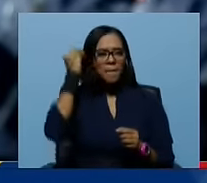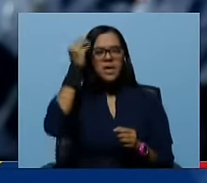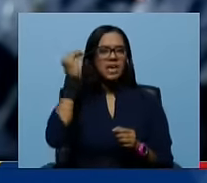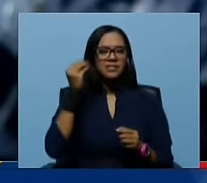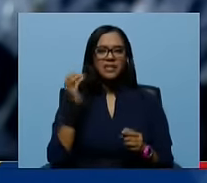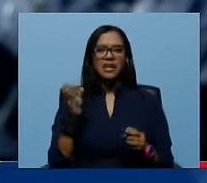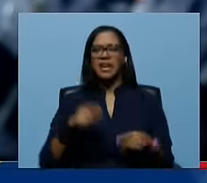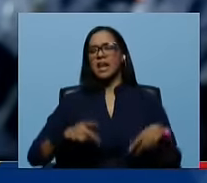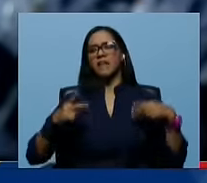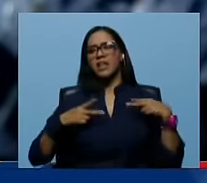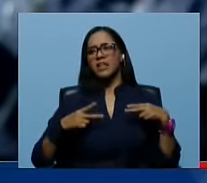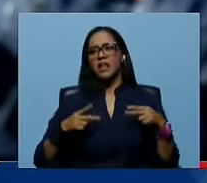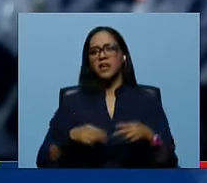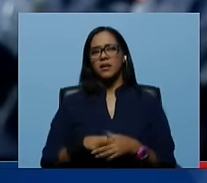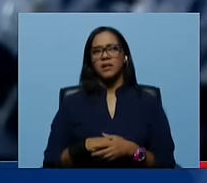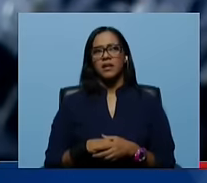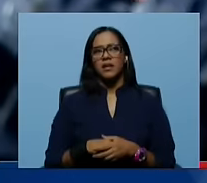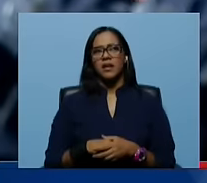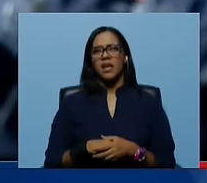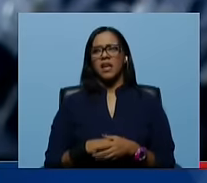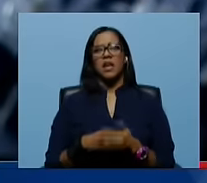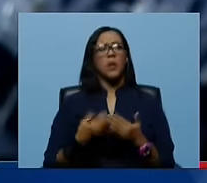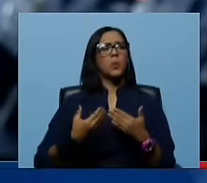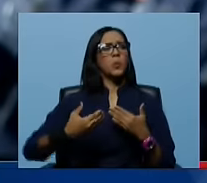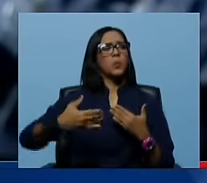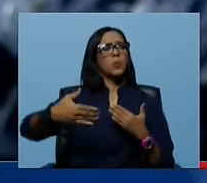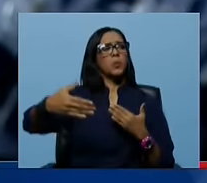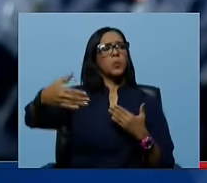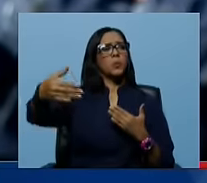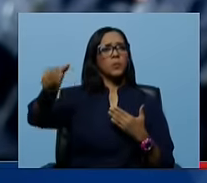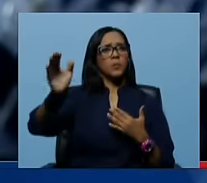vida es ilimitada.